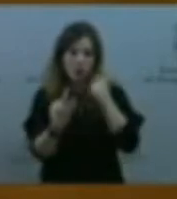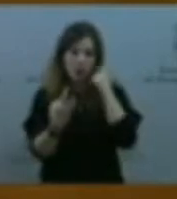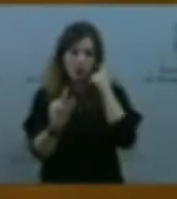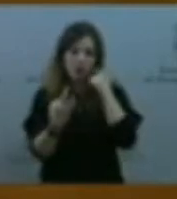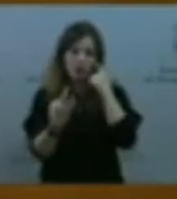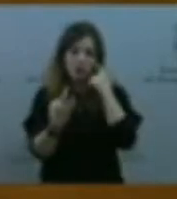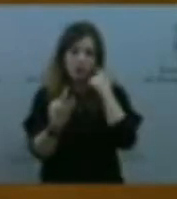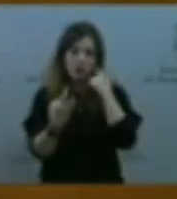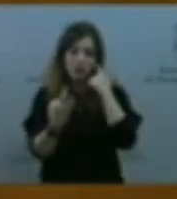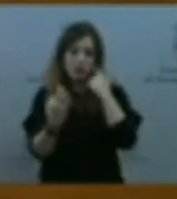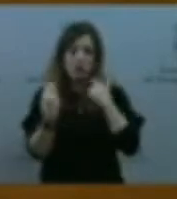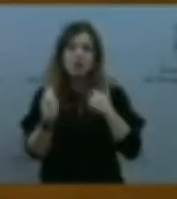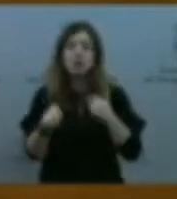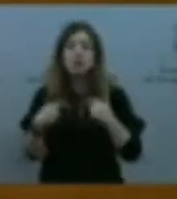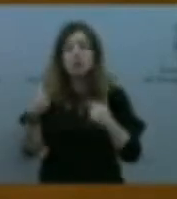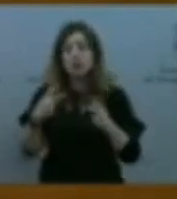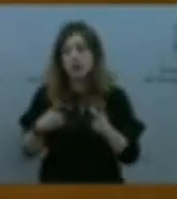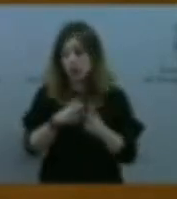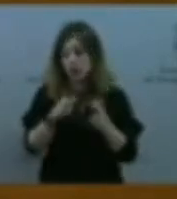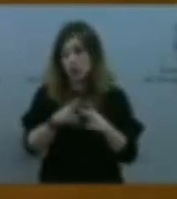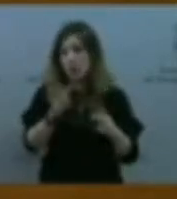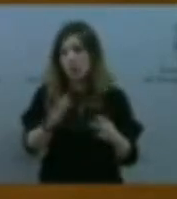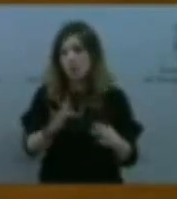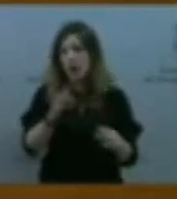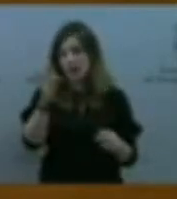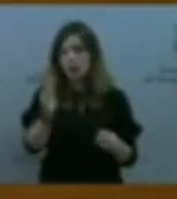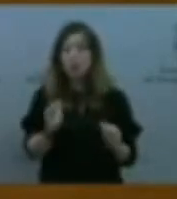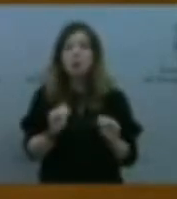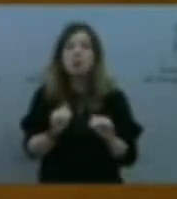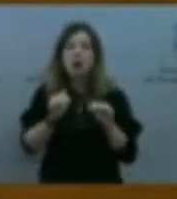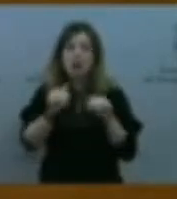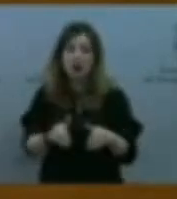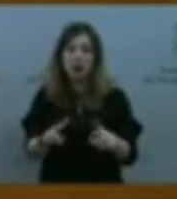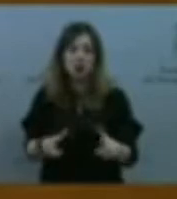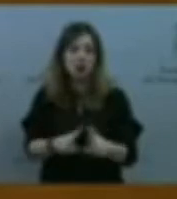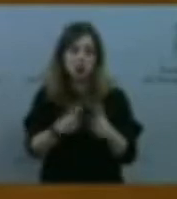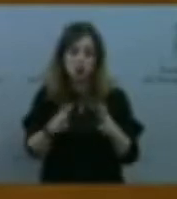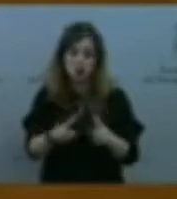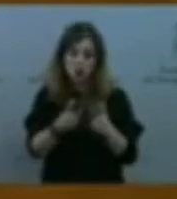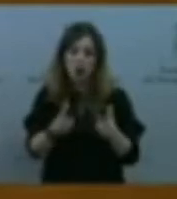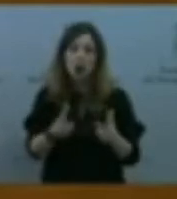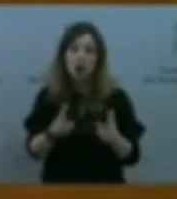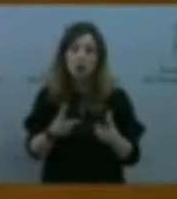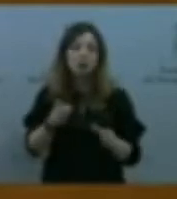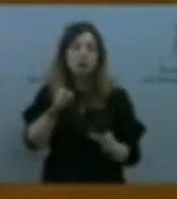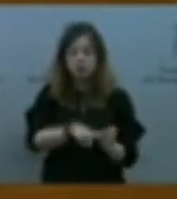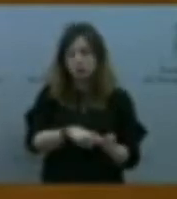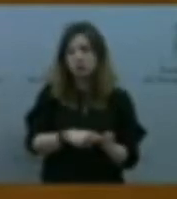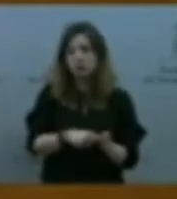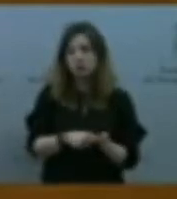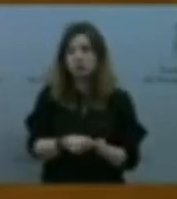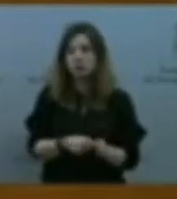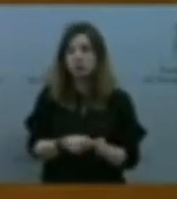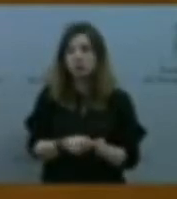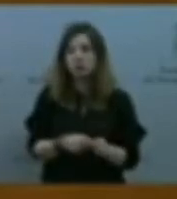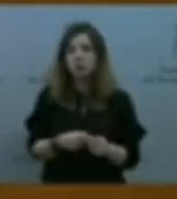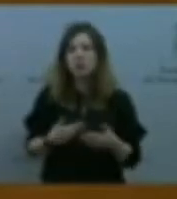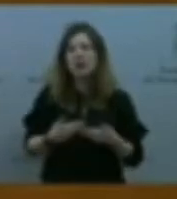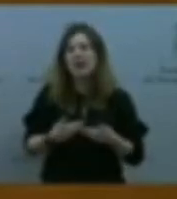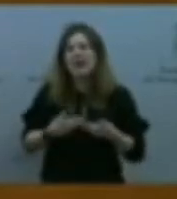que haya una implicación social, desde luego, de muchísima más generosidad en la gestión, de muchísima